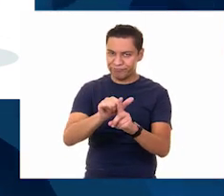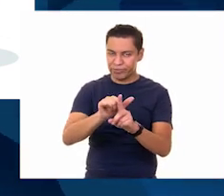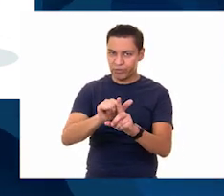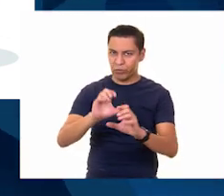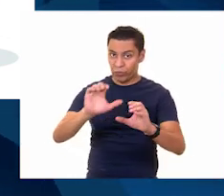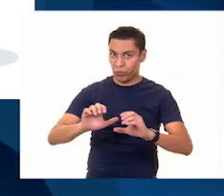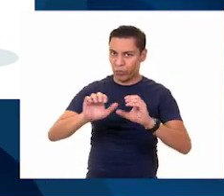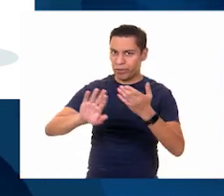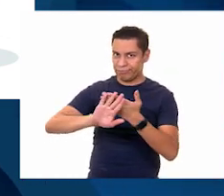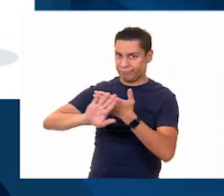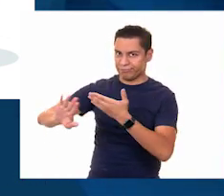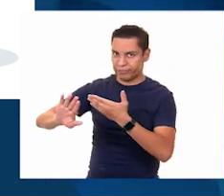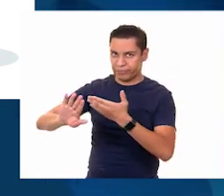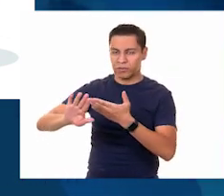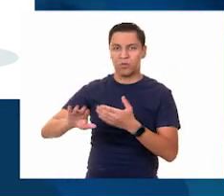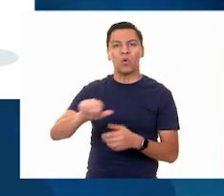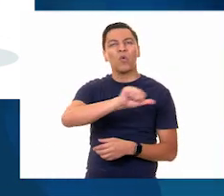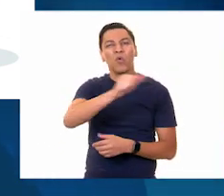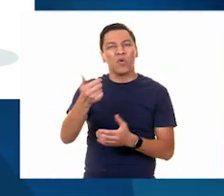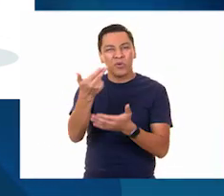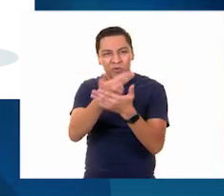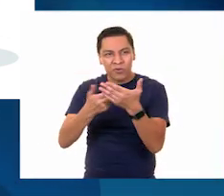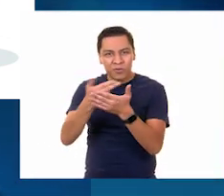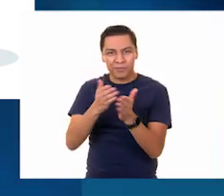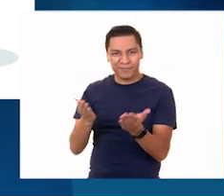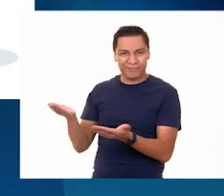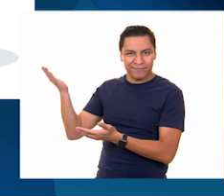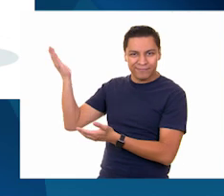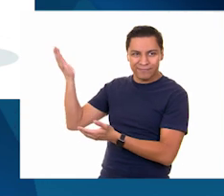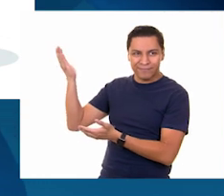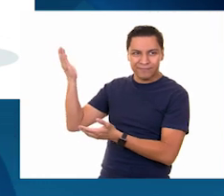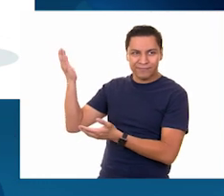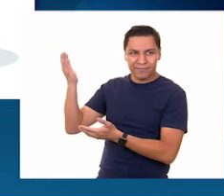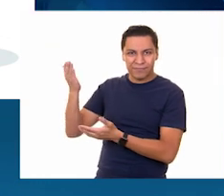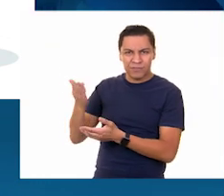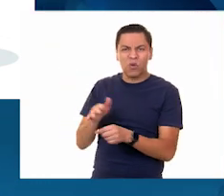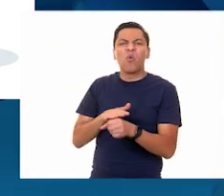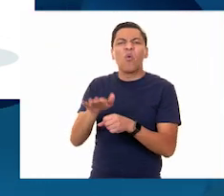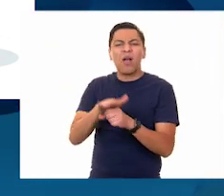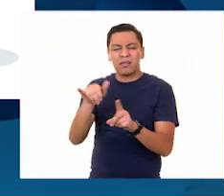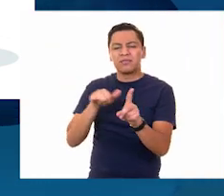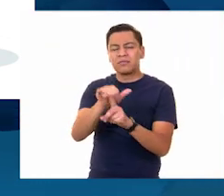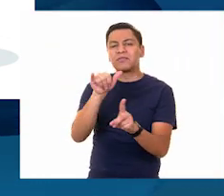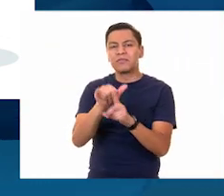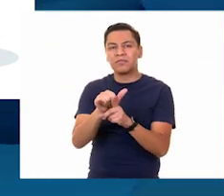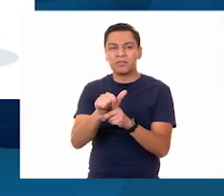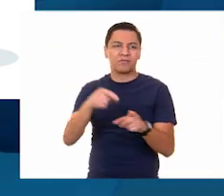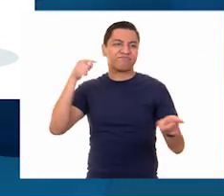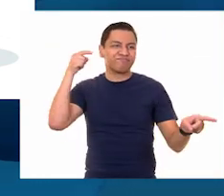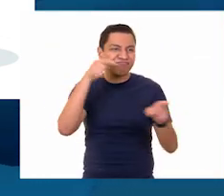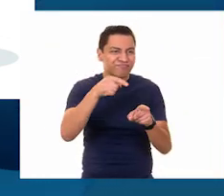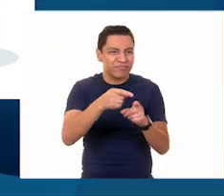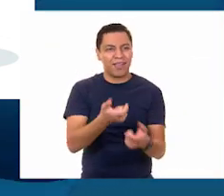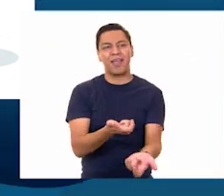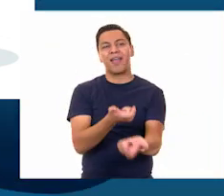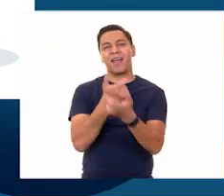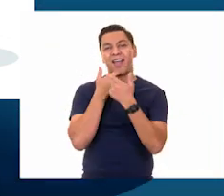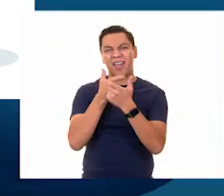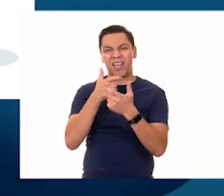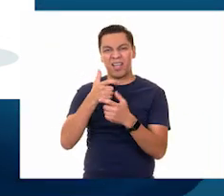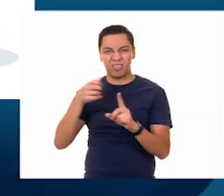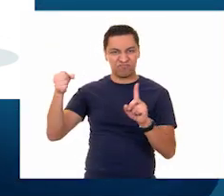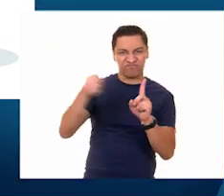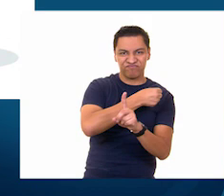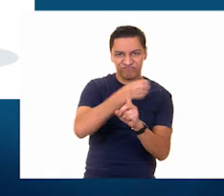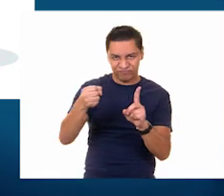el otro dibujo ilustra los tipos de maltrato o violencia que se mencionó en lo escrito. Otro punto en común entre este